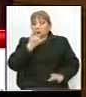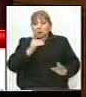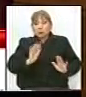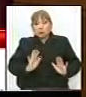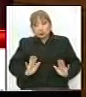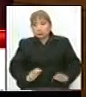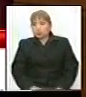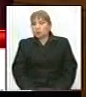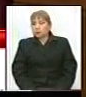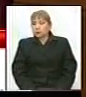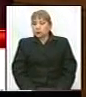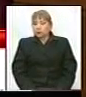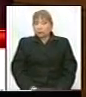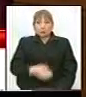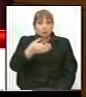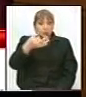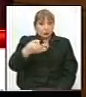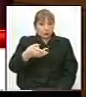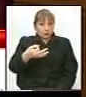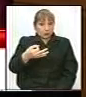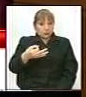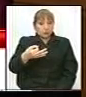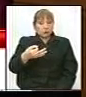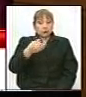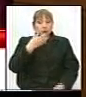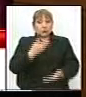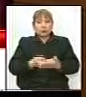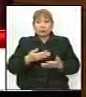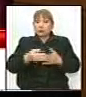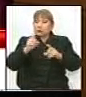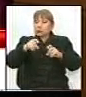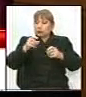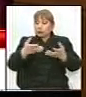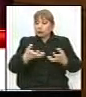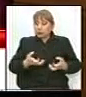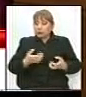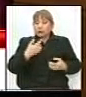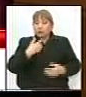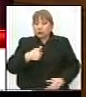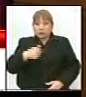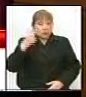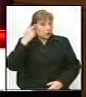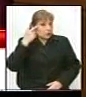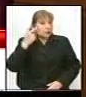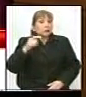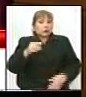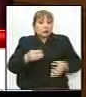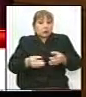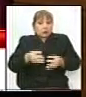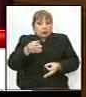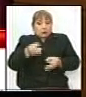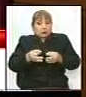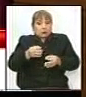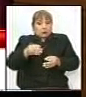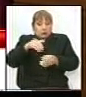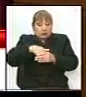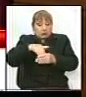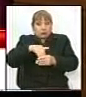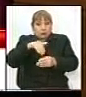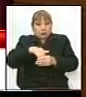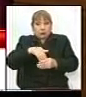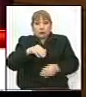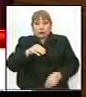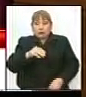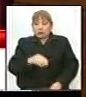parte. Pero es evidente que este requerimiento debe, creo, también motivar que el Jurado Nacional de Elecciones